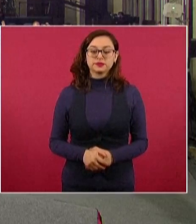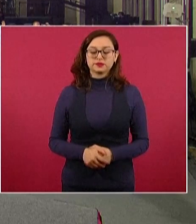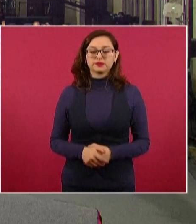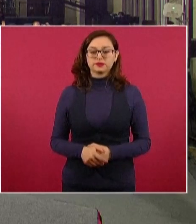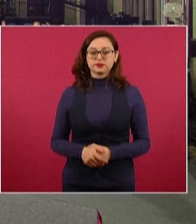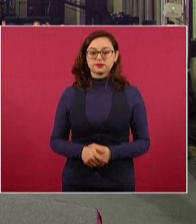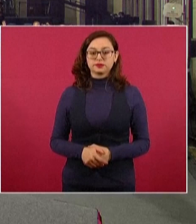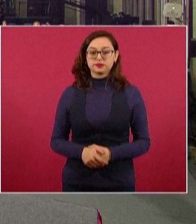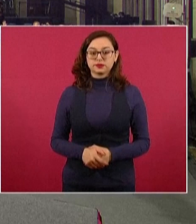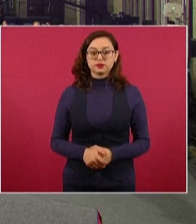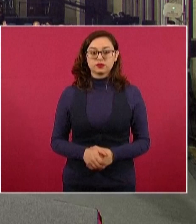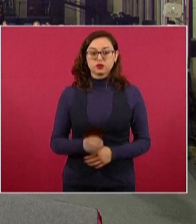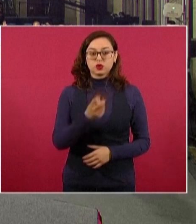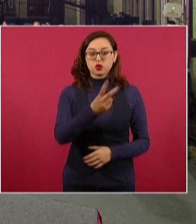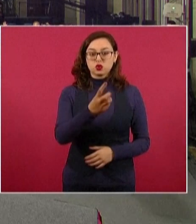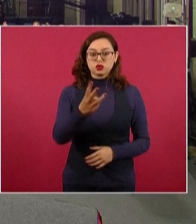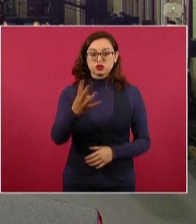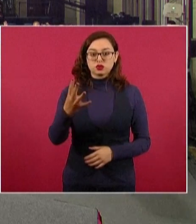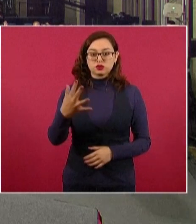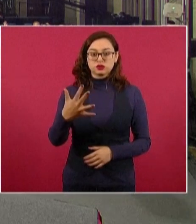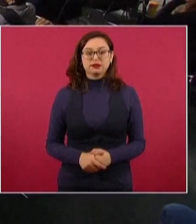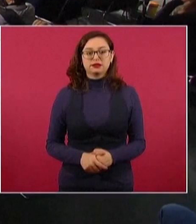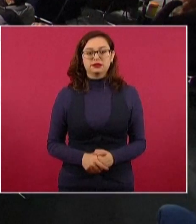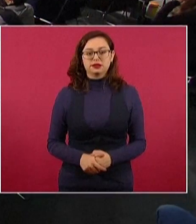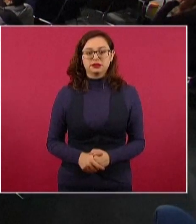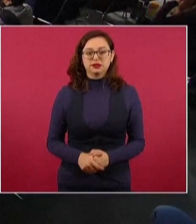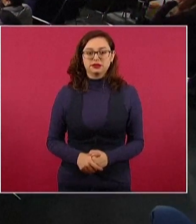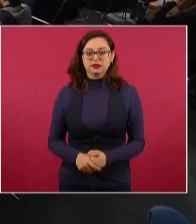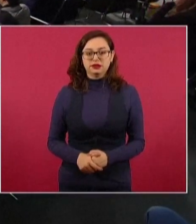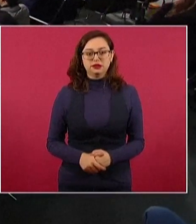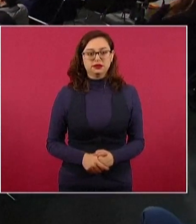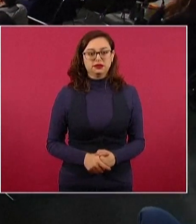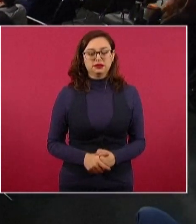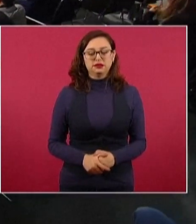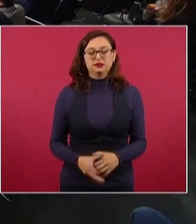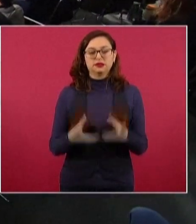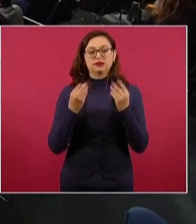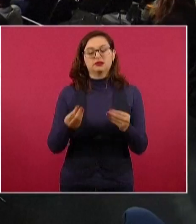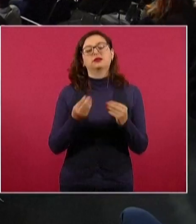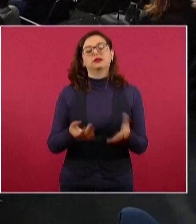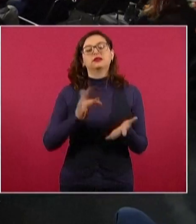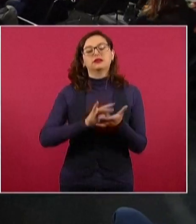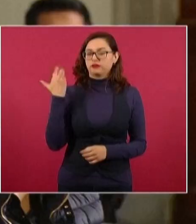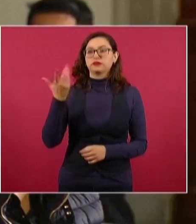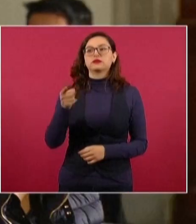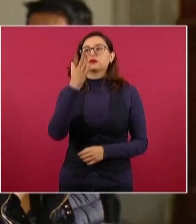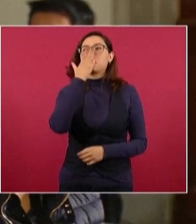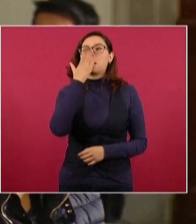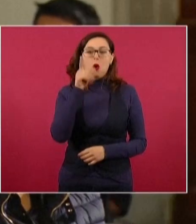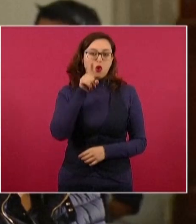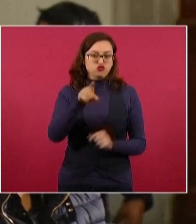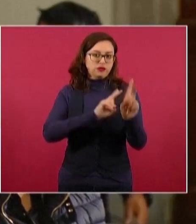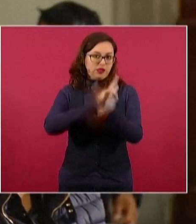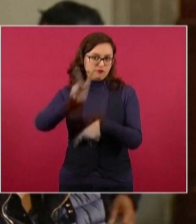expresó su pésame y aseguró que su gobierno realizará las investigaciones que le correspondan y prestará ayuda para el traslado de los cuerpos